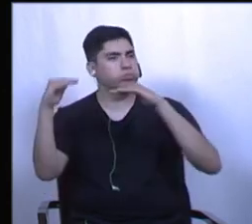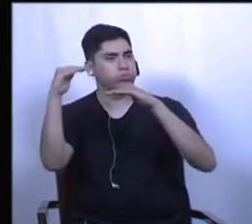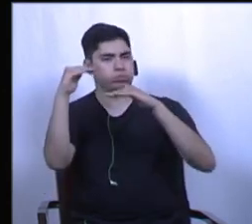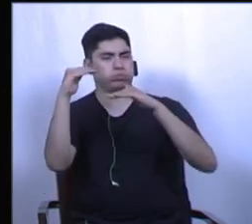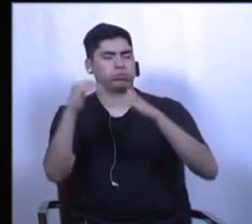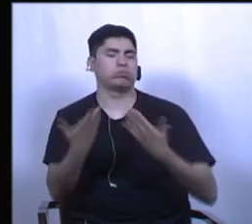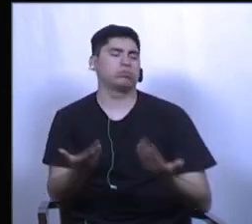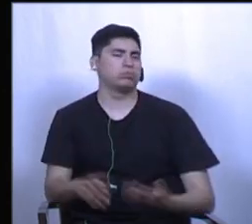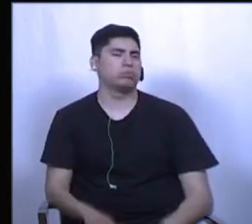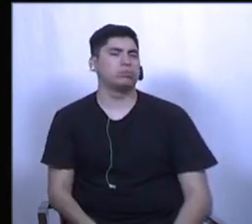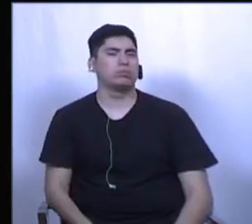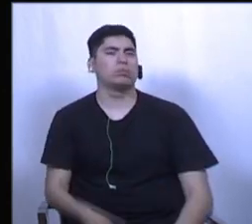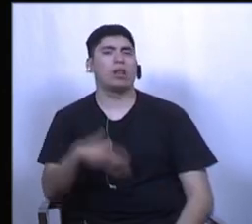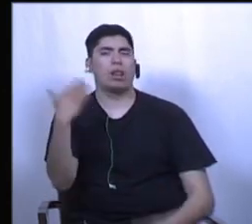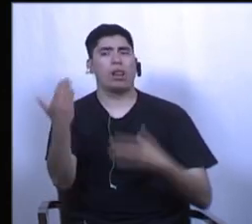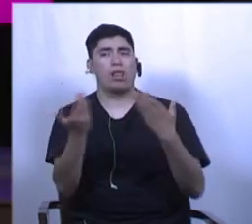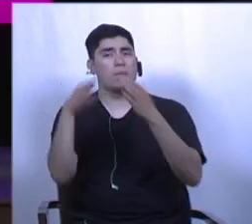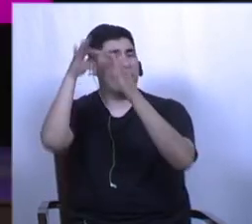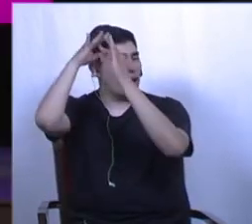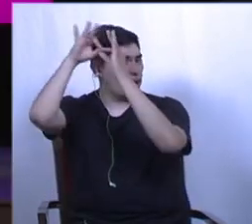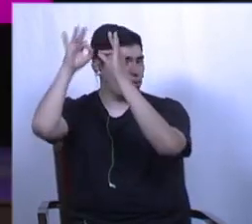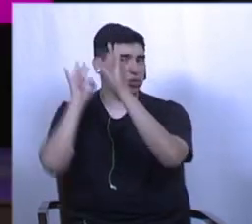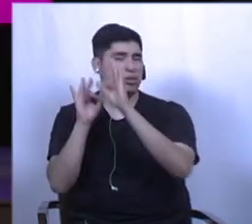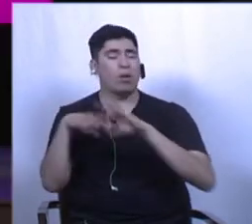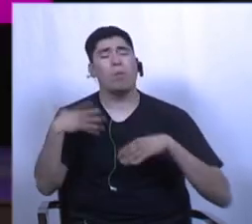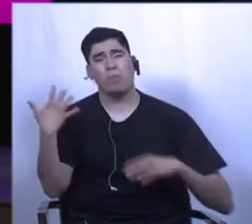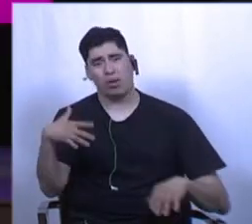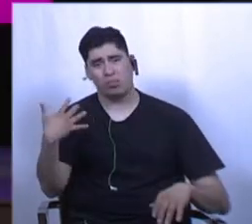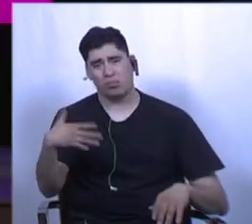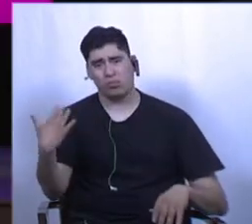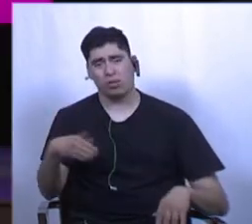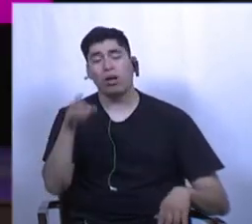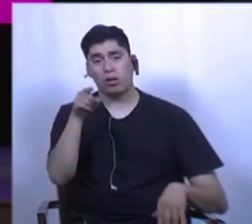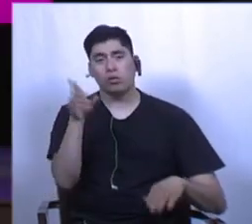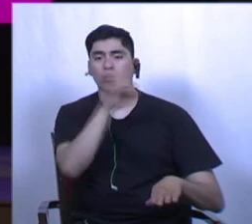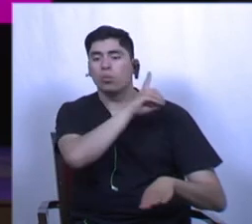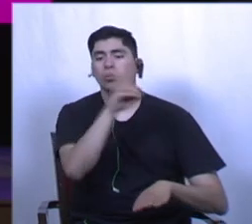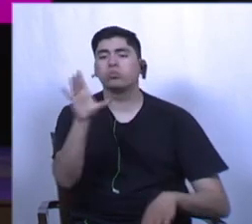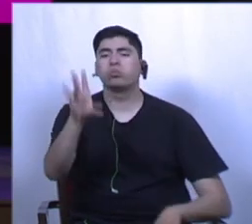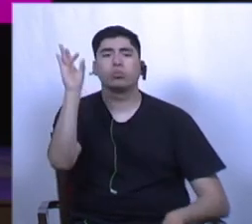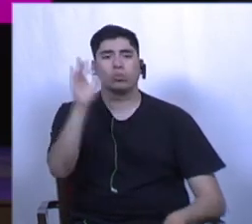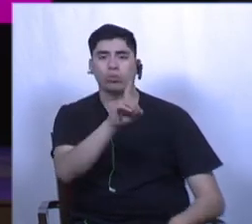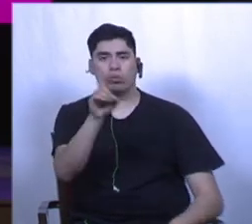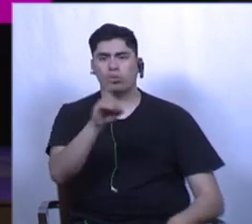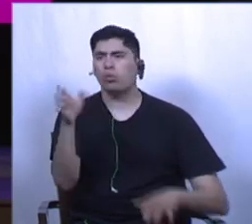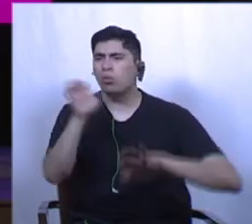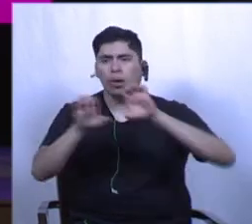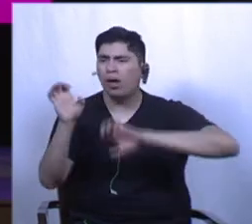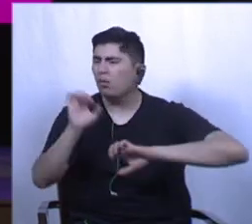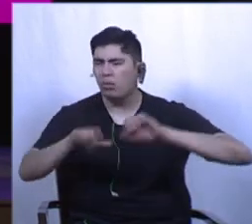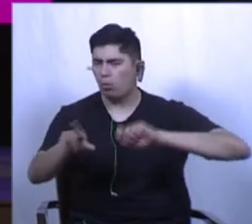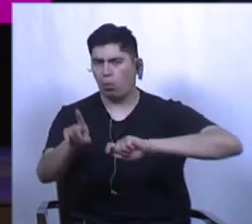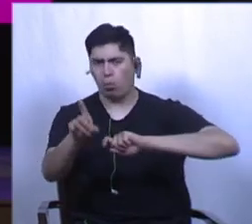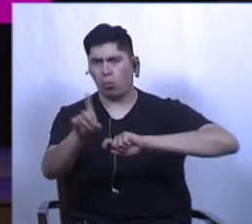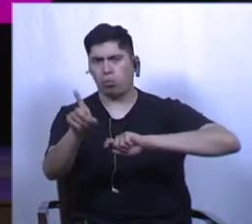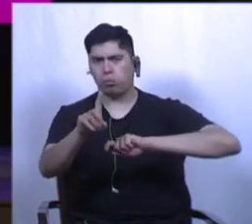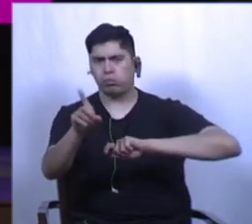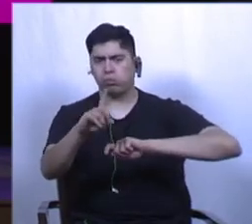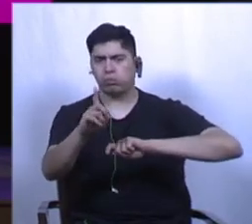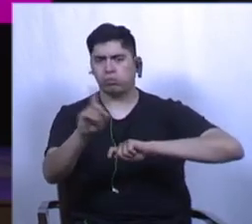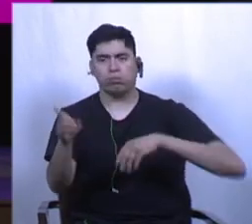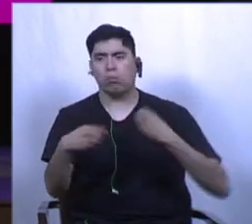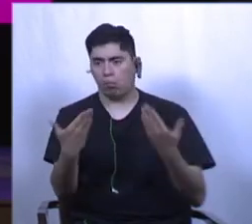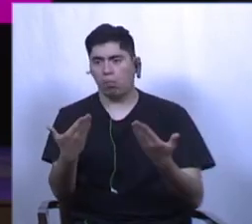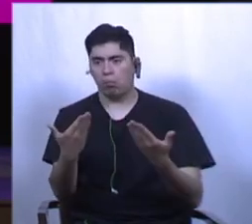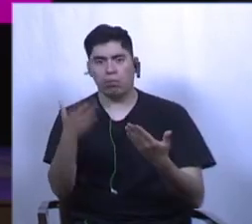y la parte cognitiva. Y eso es un descubrimiento. Esto no es un experimento. No tenemos que hacer ningún tipo de experimento más.